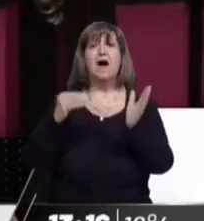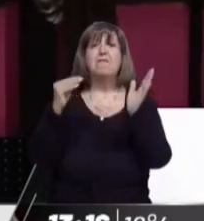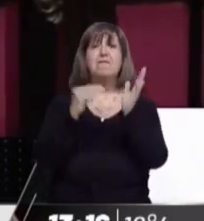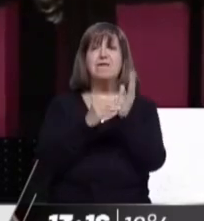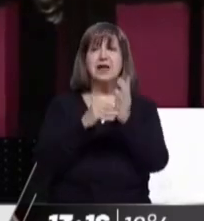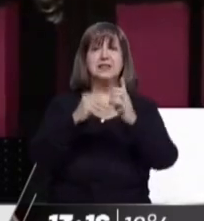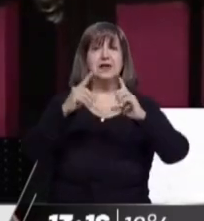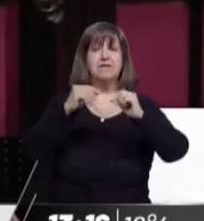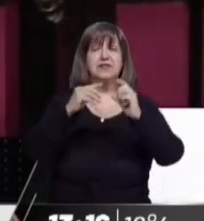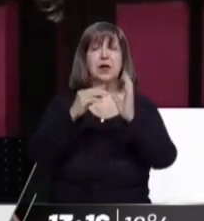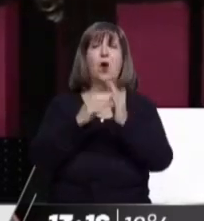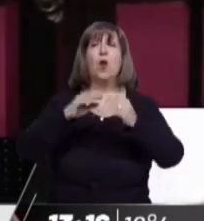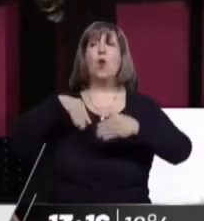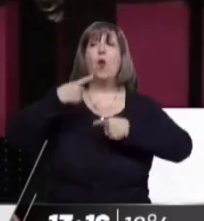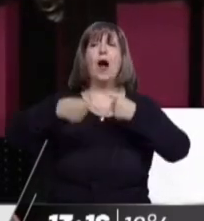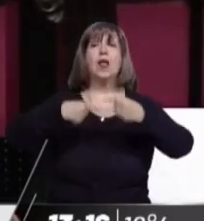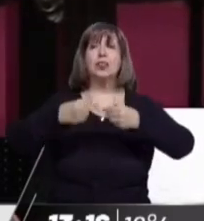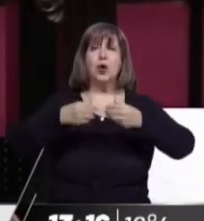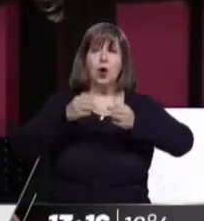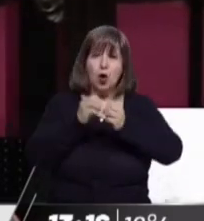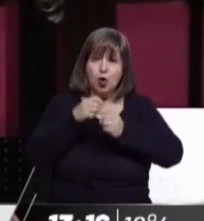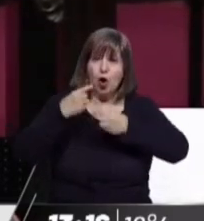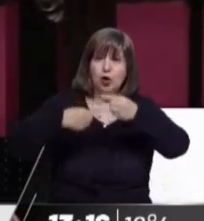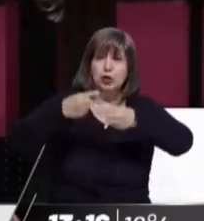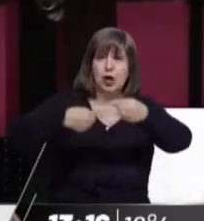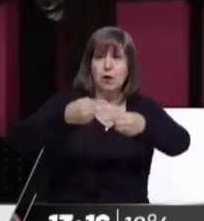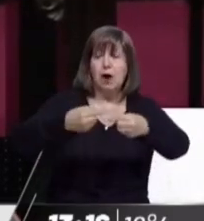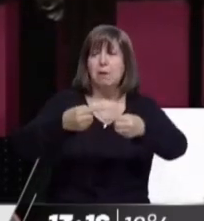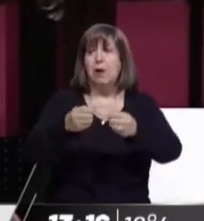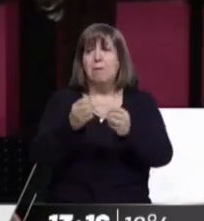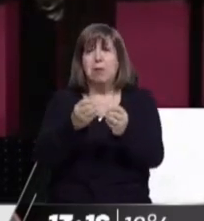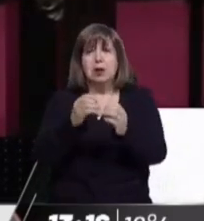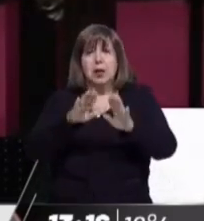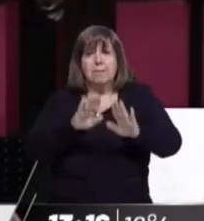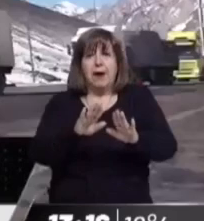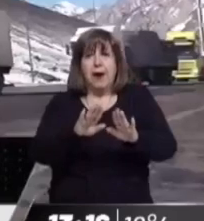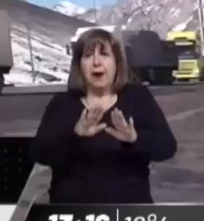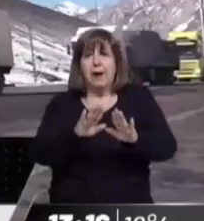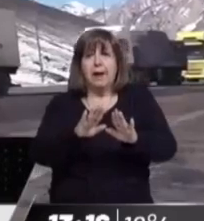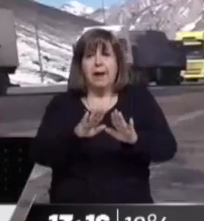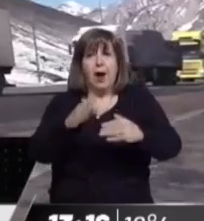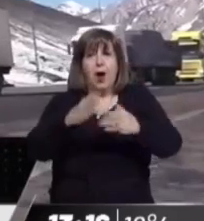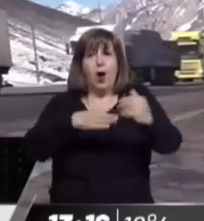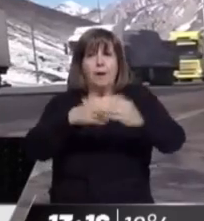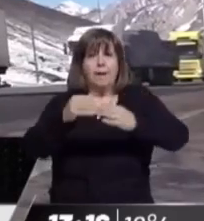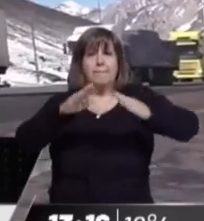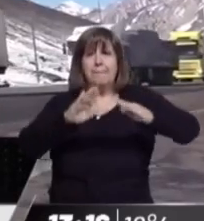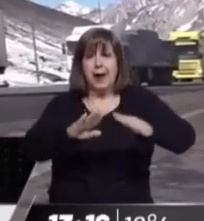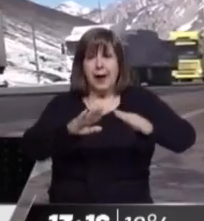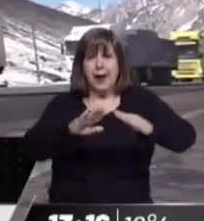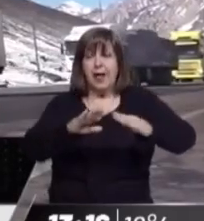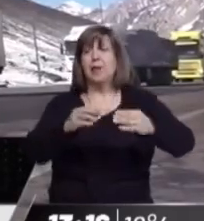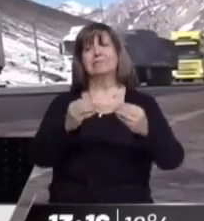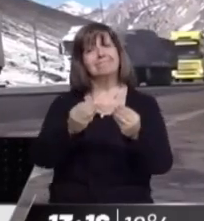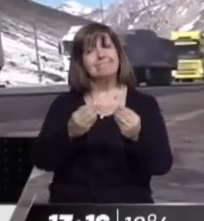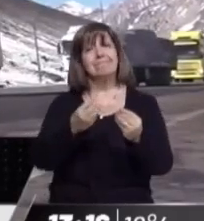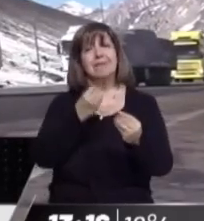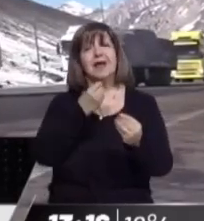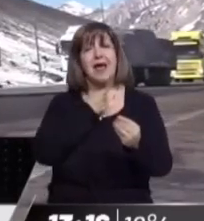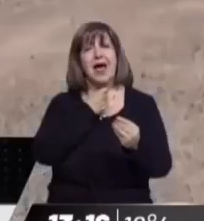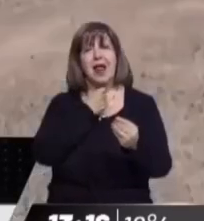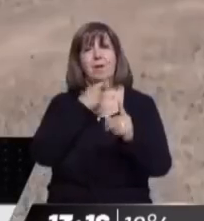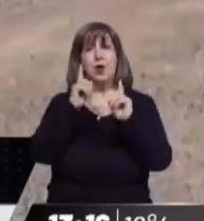más ciertas del reinicio de las obras o del adelantamiento de las obras. Y particularmente sobre el tema del paso